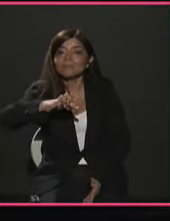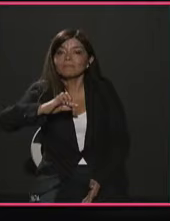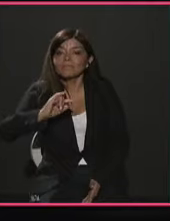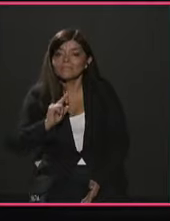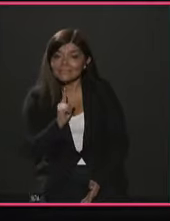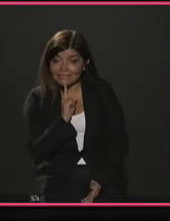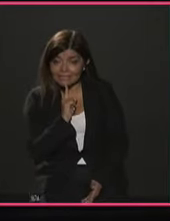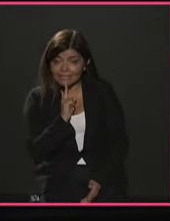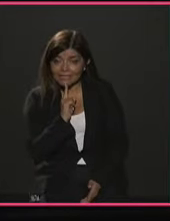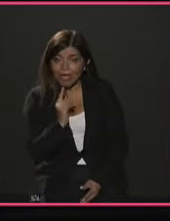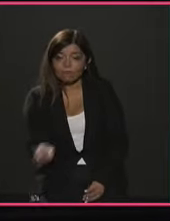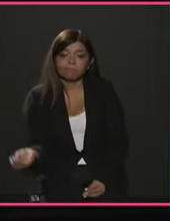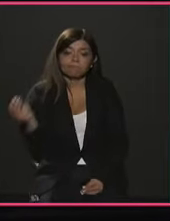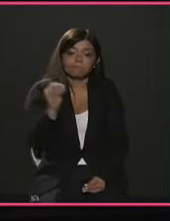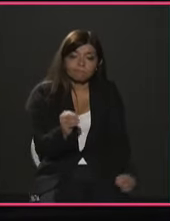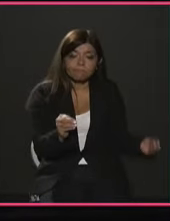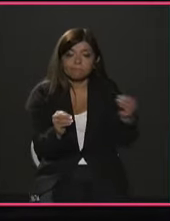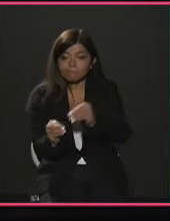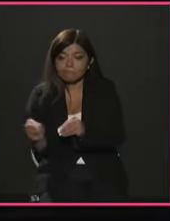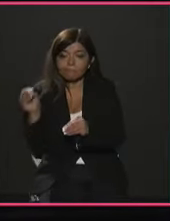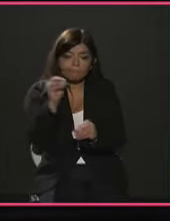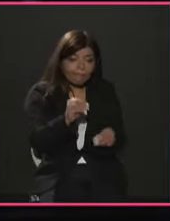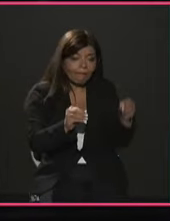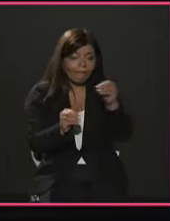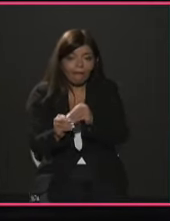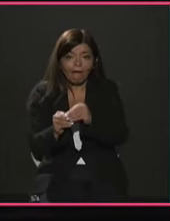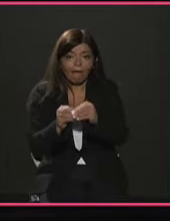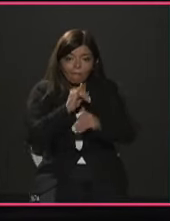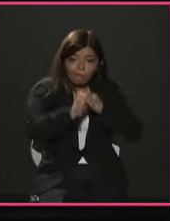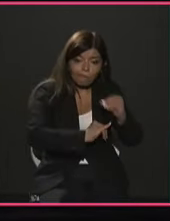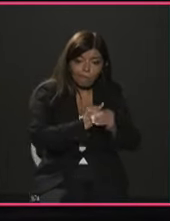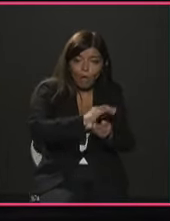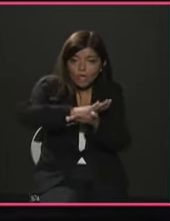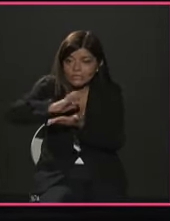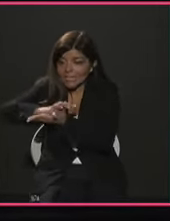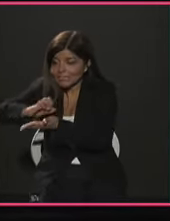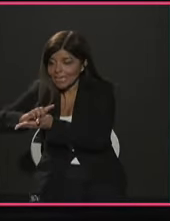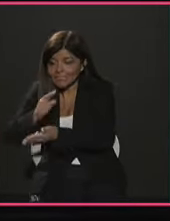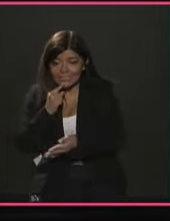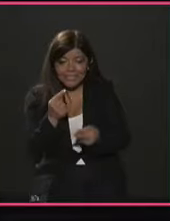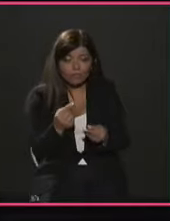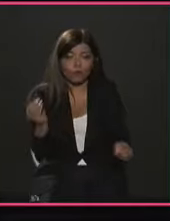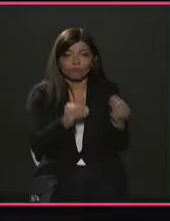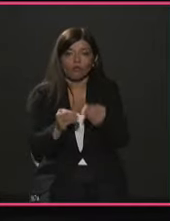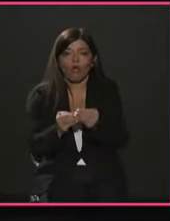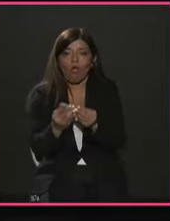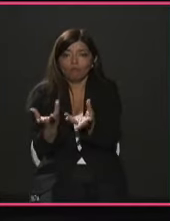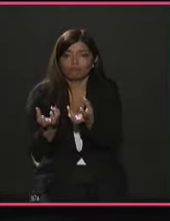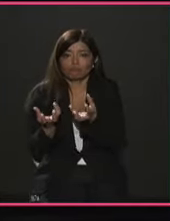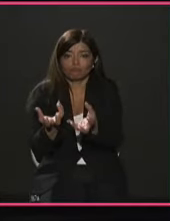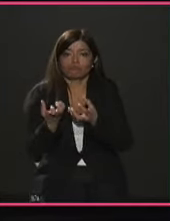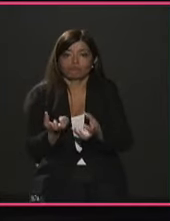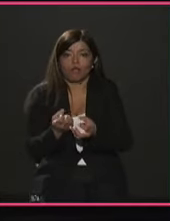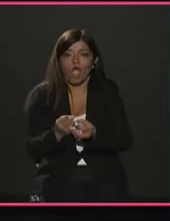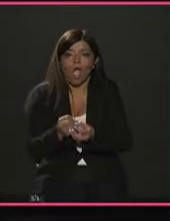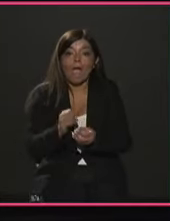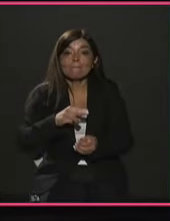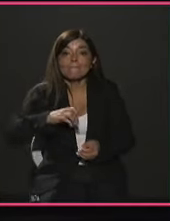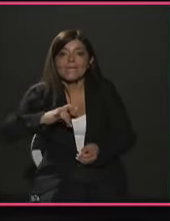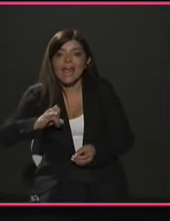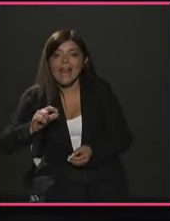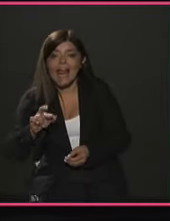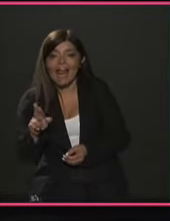gpt junto con otros chatbox están consumiendo más de lo que se puede preve cada